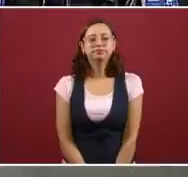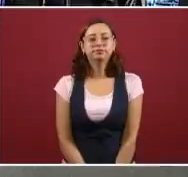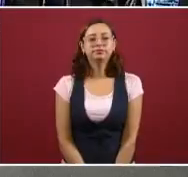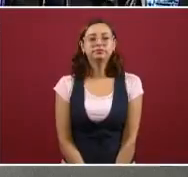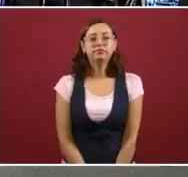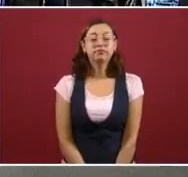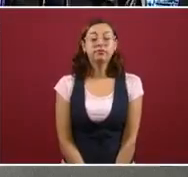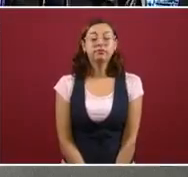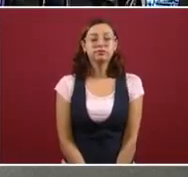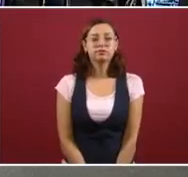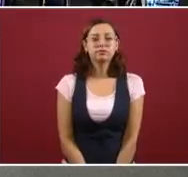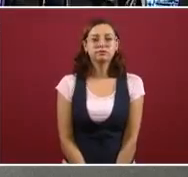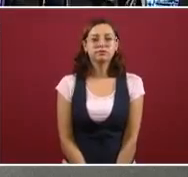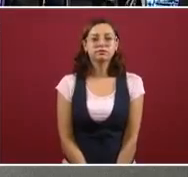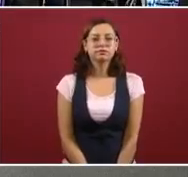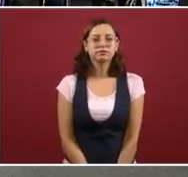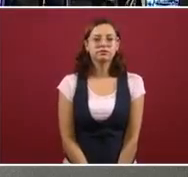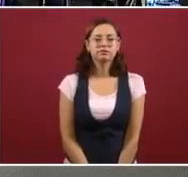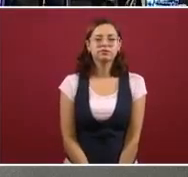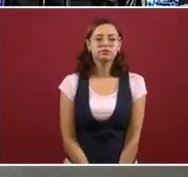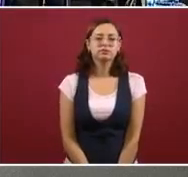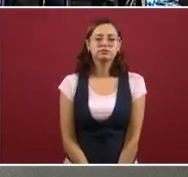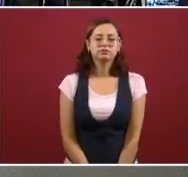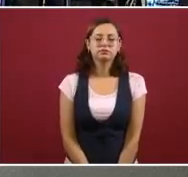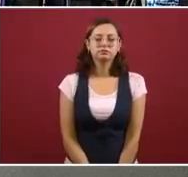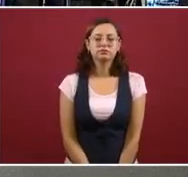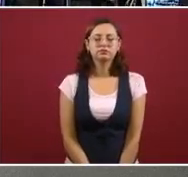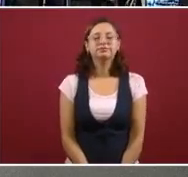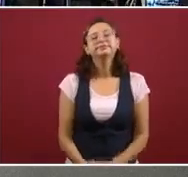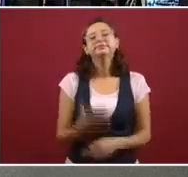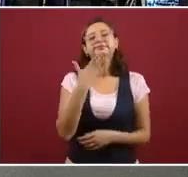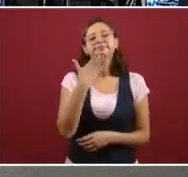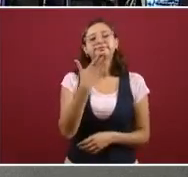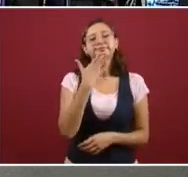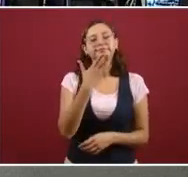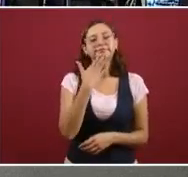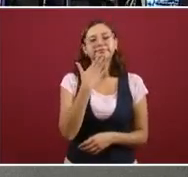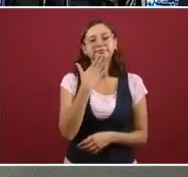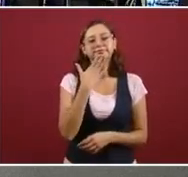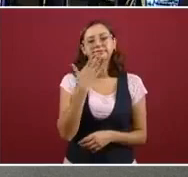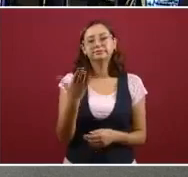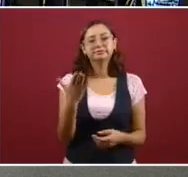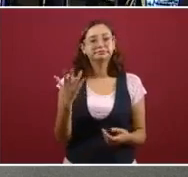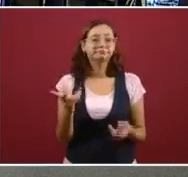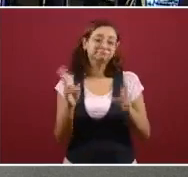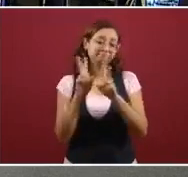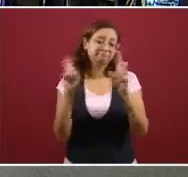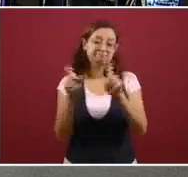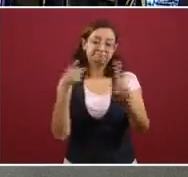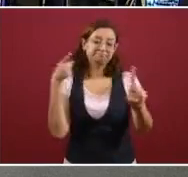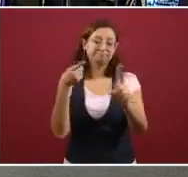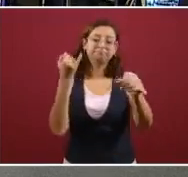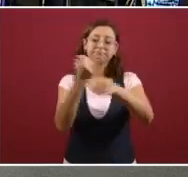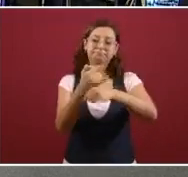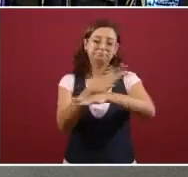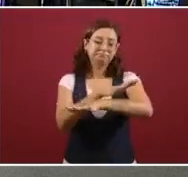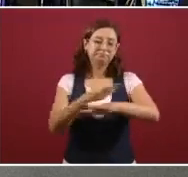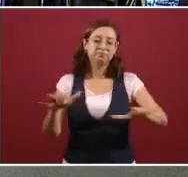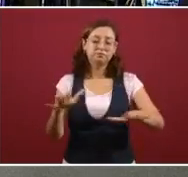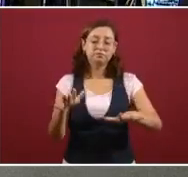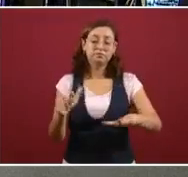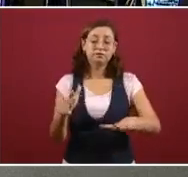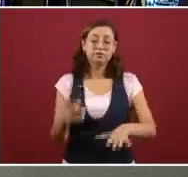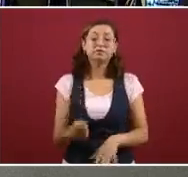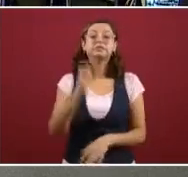Muy bien, pues en esencia es informar que se reducen